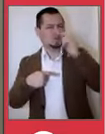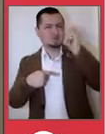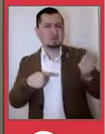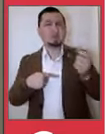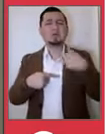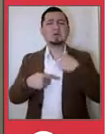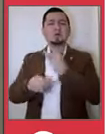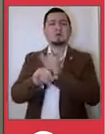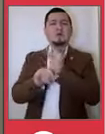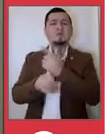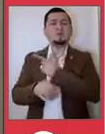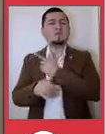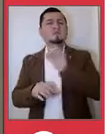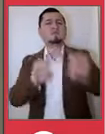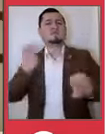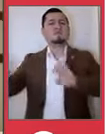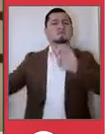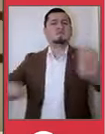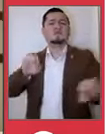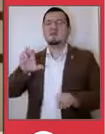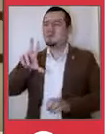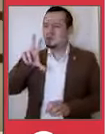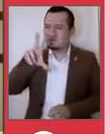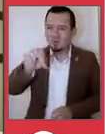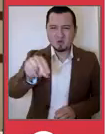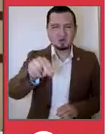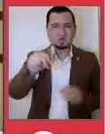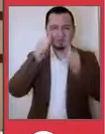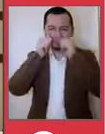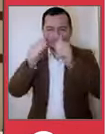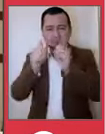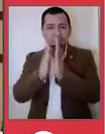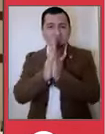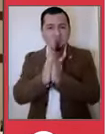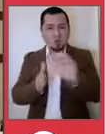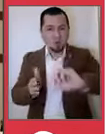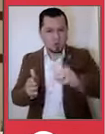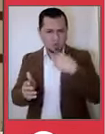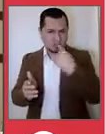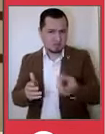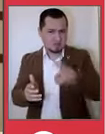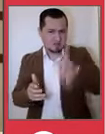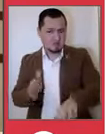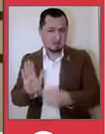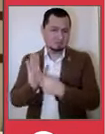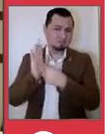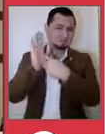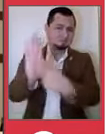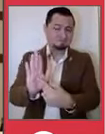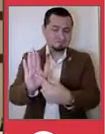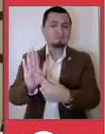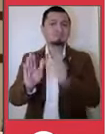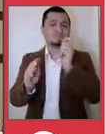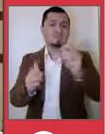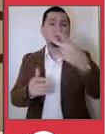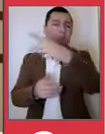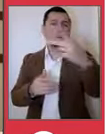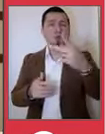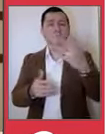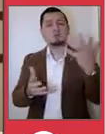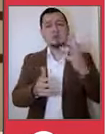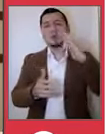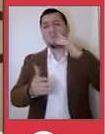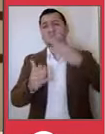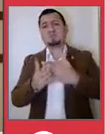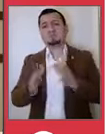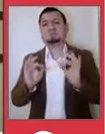piensan generando miedo y zozobra lo que necesitamos es tener claro en dónde estamos qué es lo que tenemos que hacer y cada quien asumir su